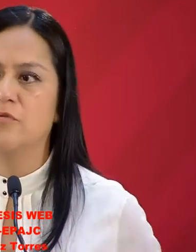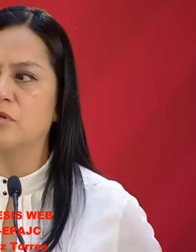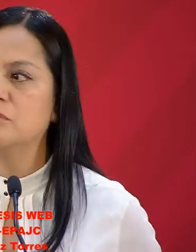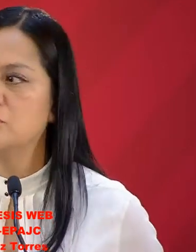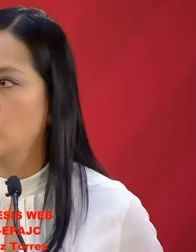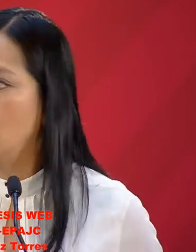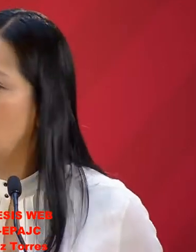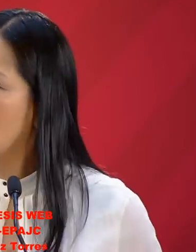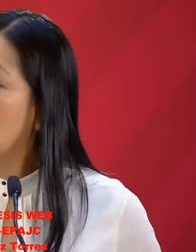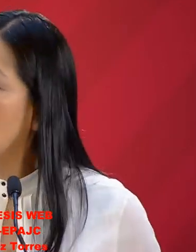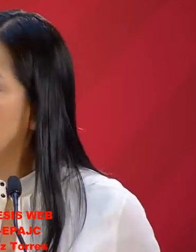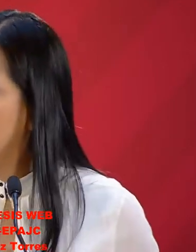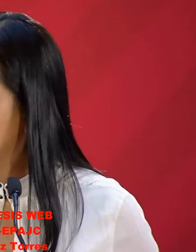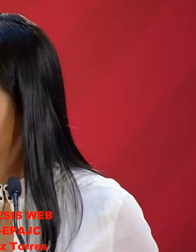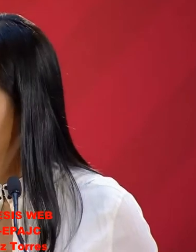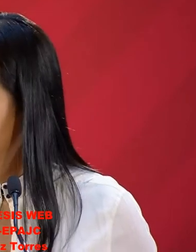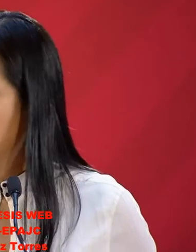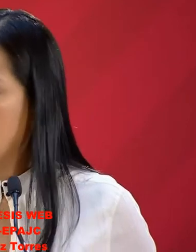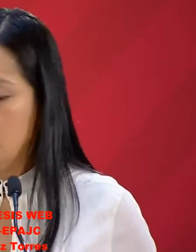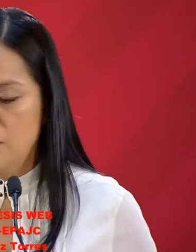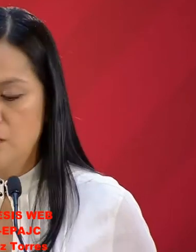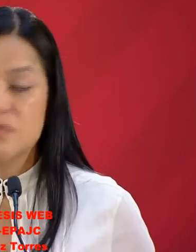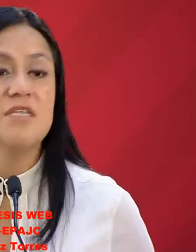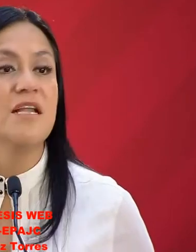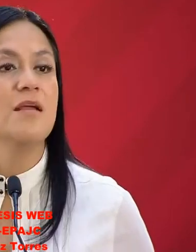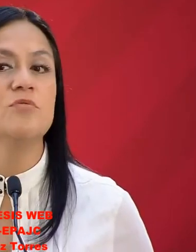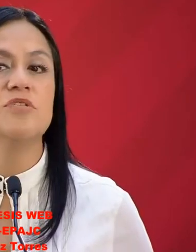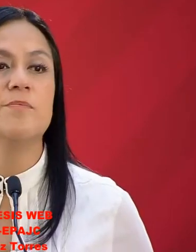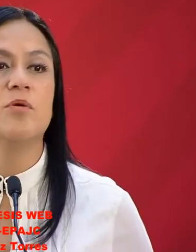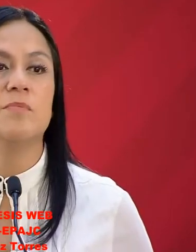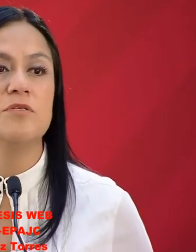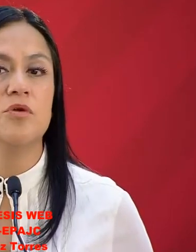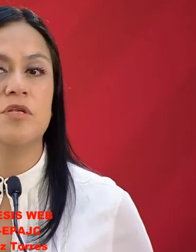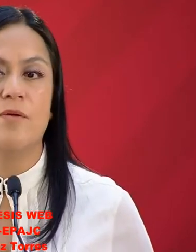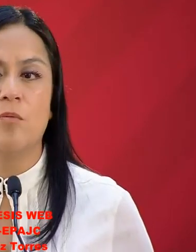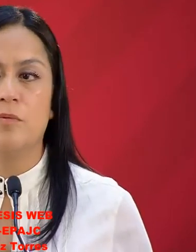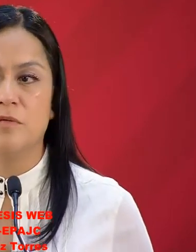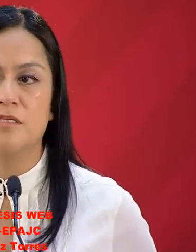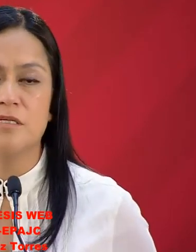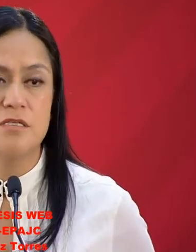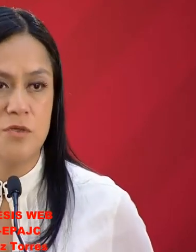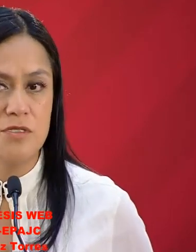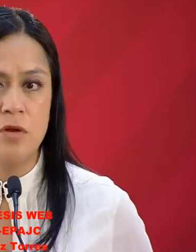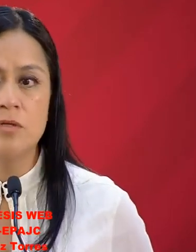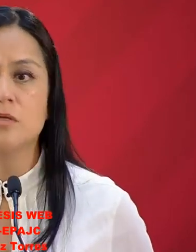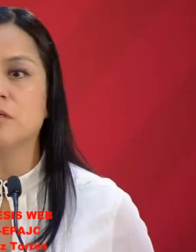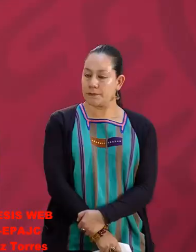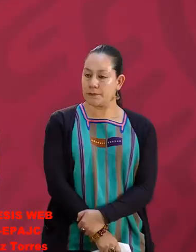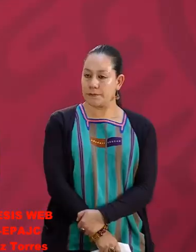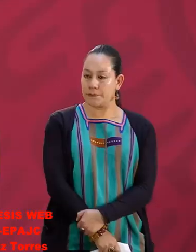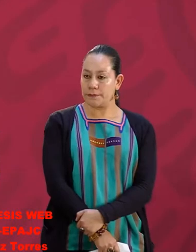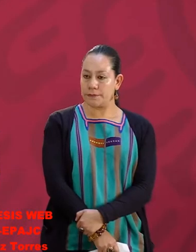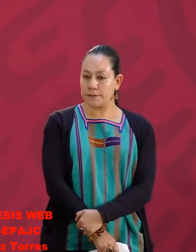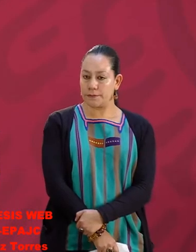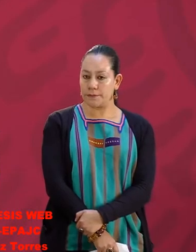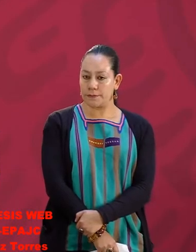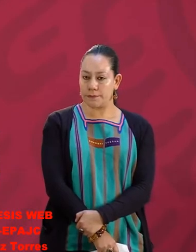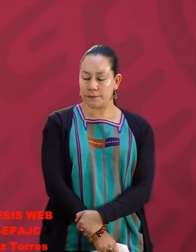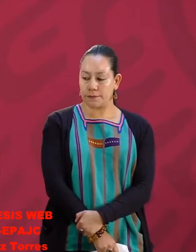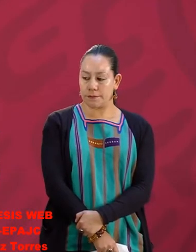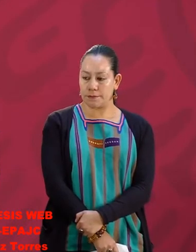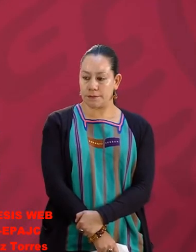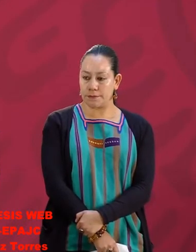que fue una decisión conjunta, y pues sí teníamos mucha preocupación derivada de esta situación. Y bueno, pues son